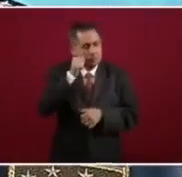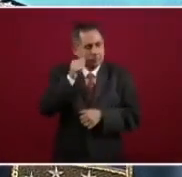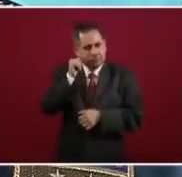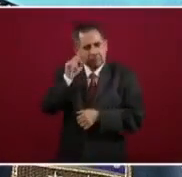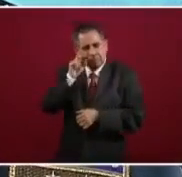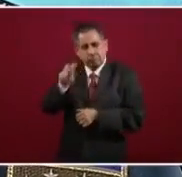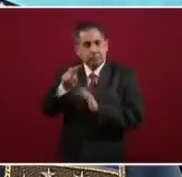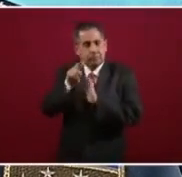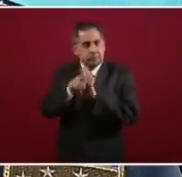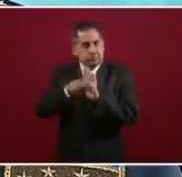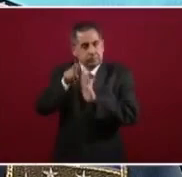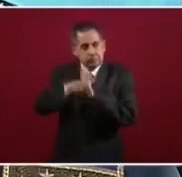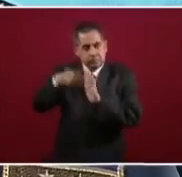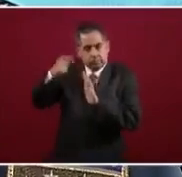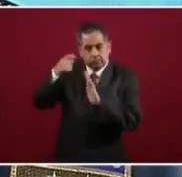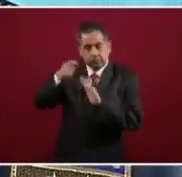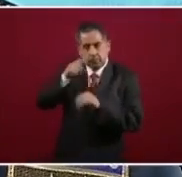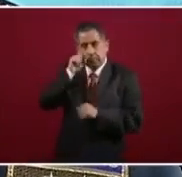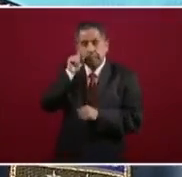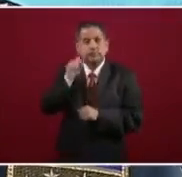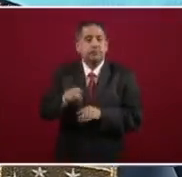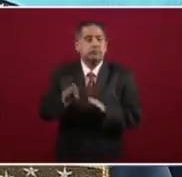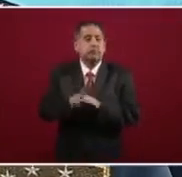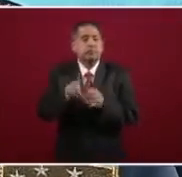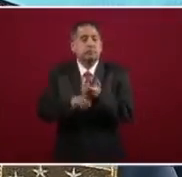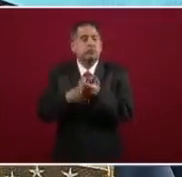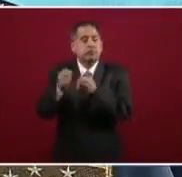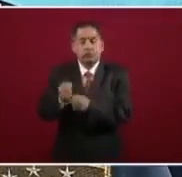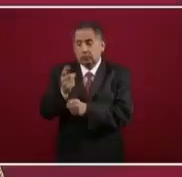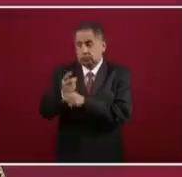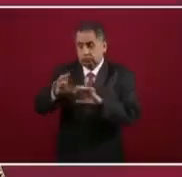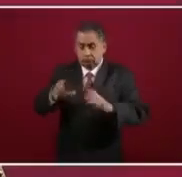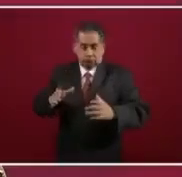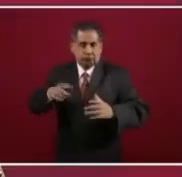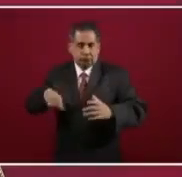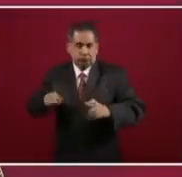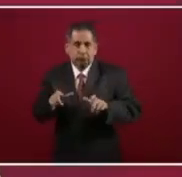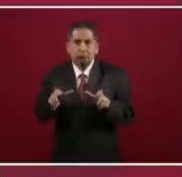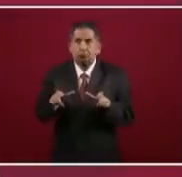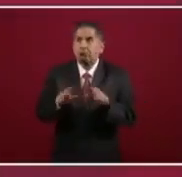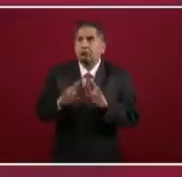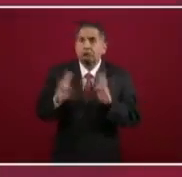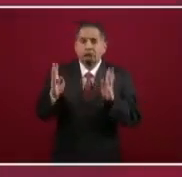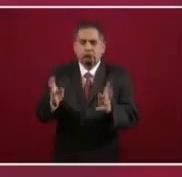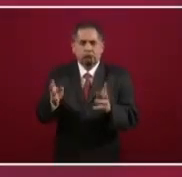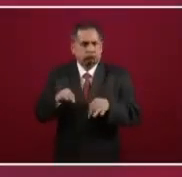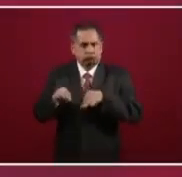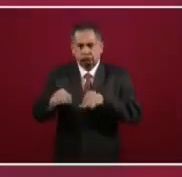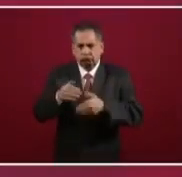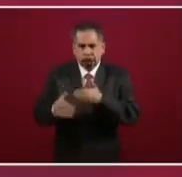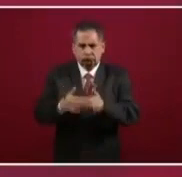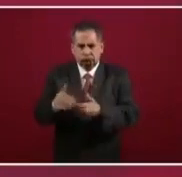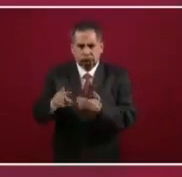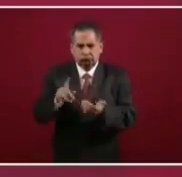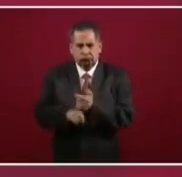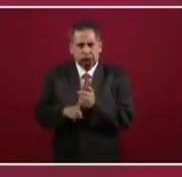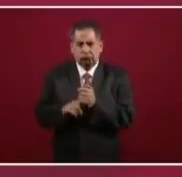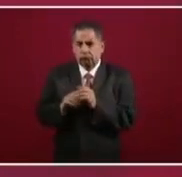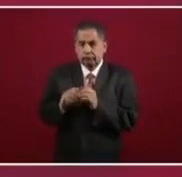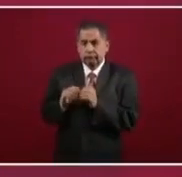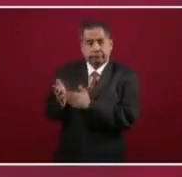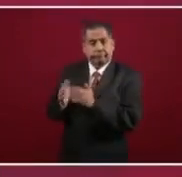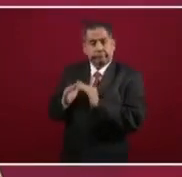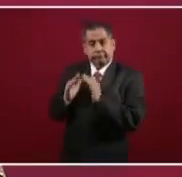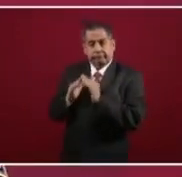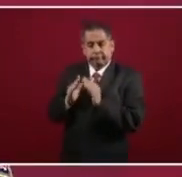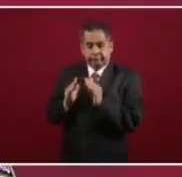el personal de la seguridad interior está haciendo su actividad por fuera de la casa